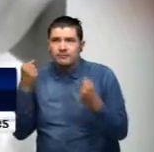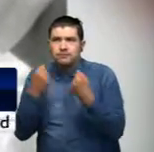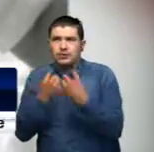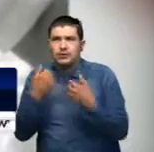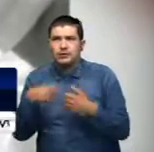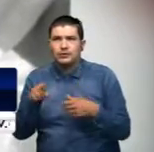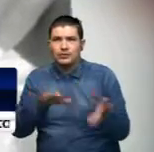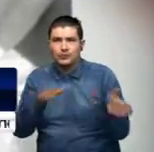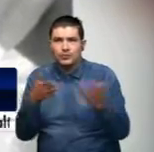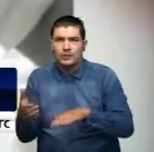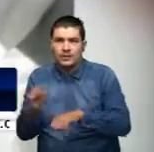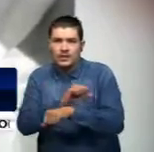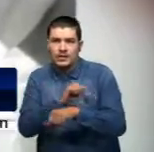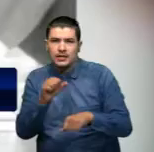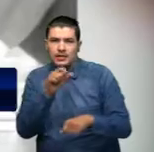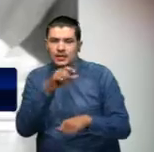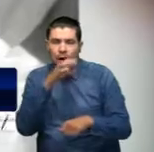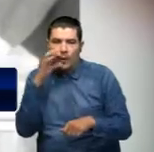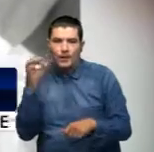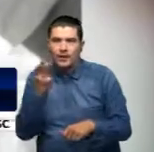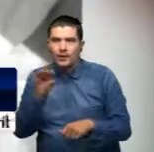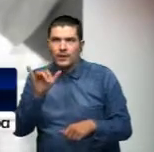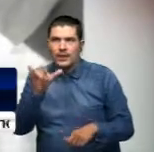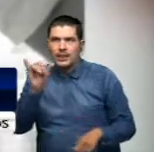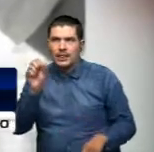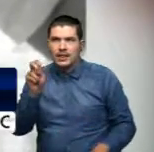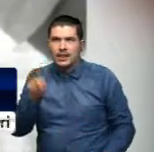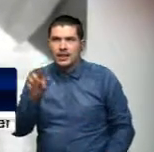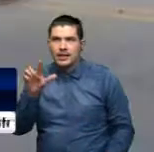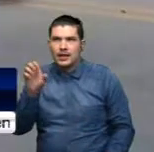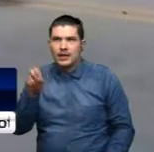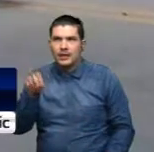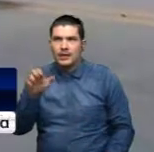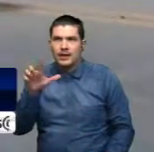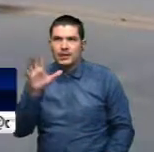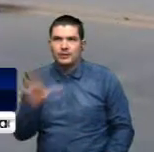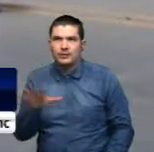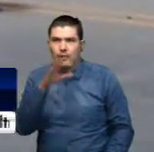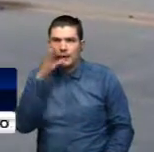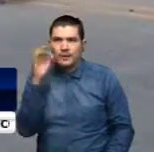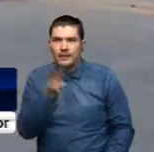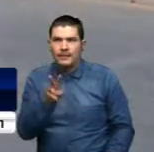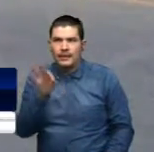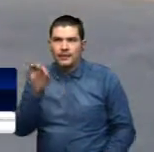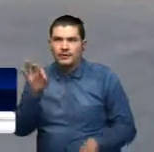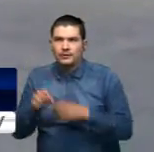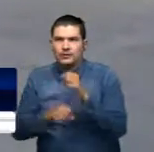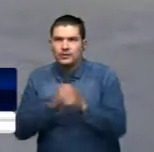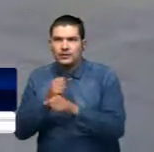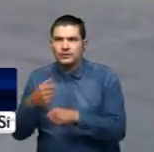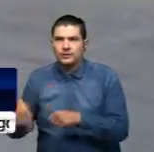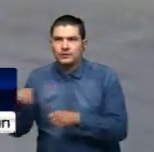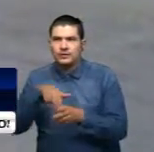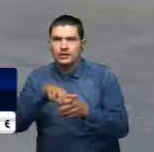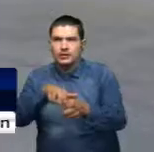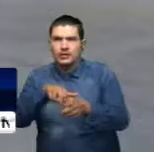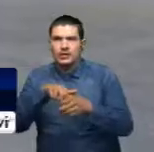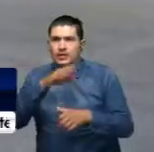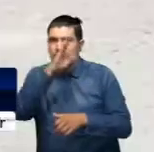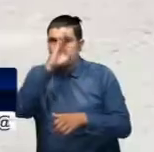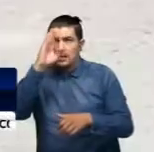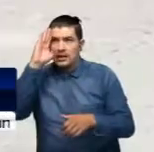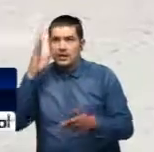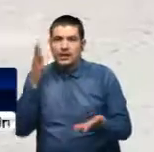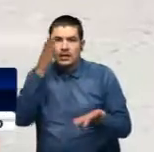conductor de la moto, identificado como William Leonel Martínez, de 28 años de edad, el cual se movilizaba en sentido San Gil